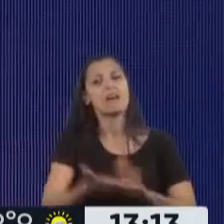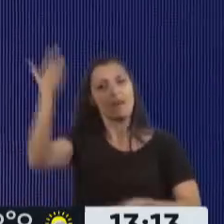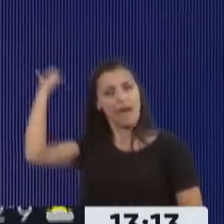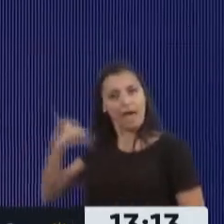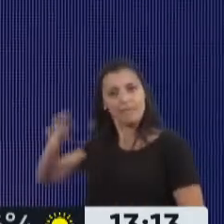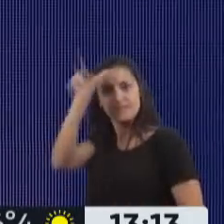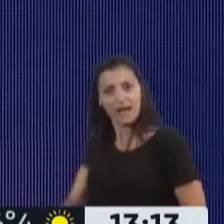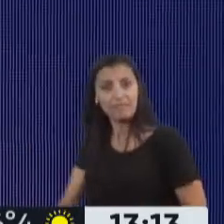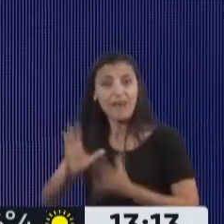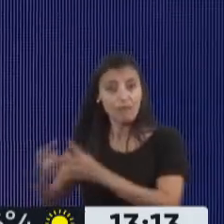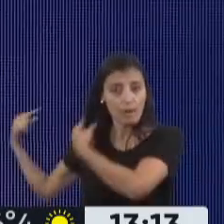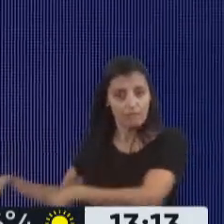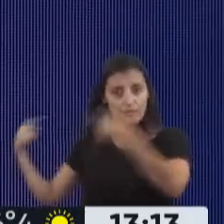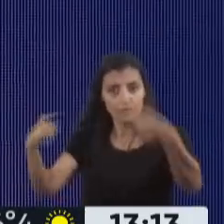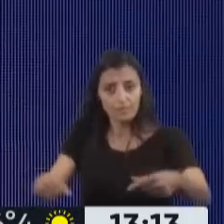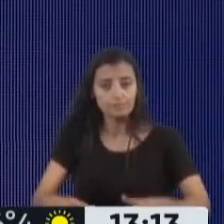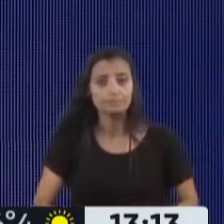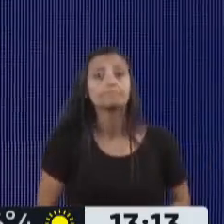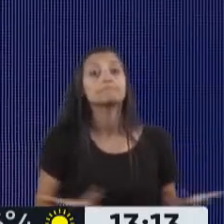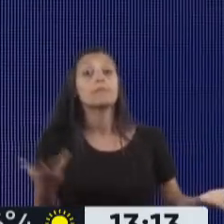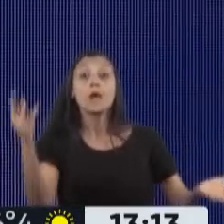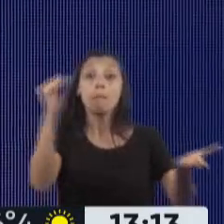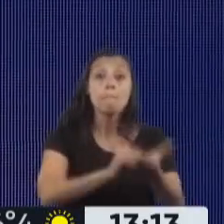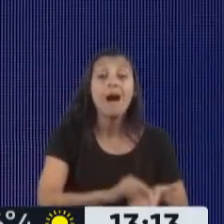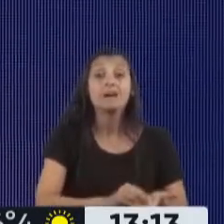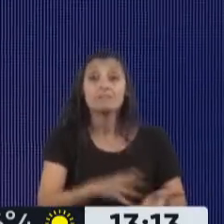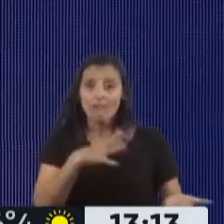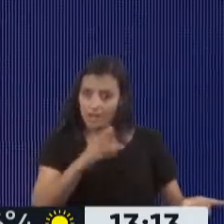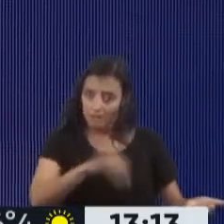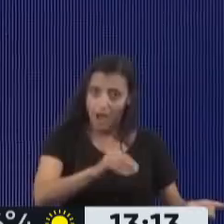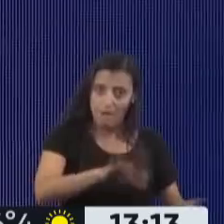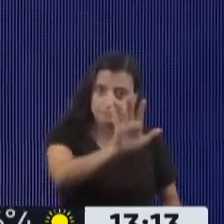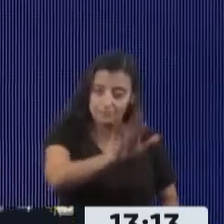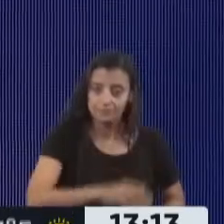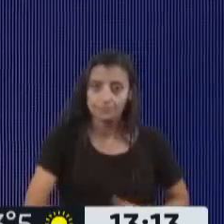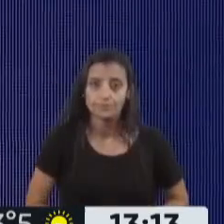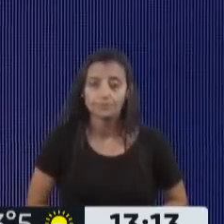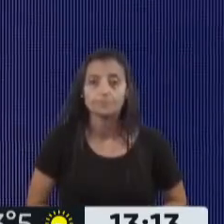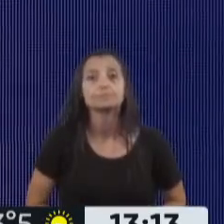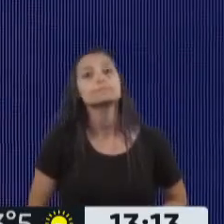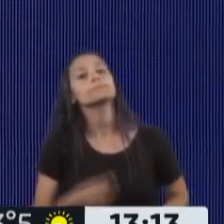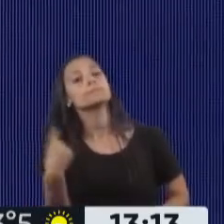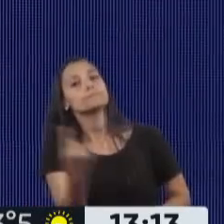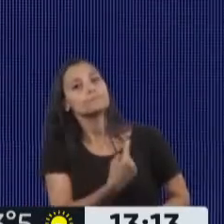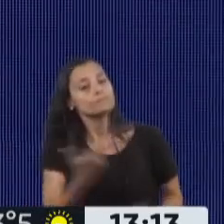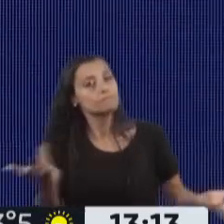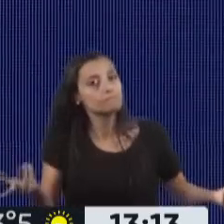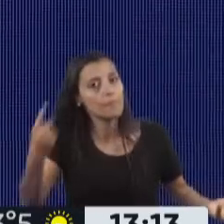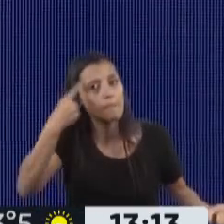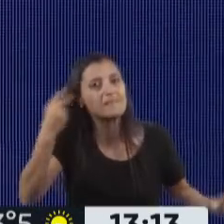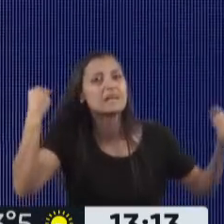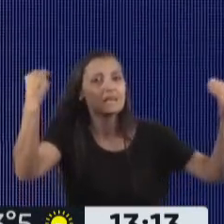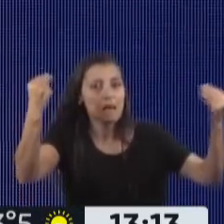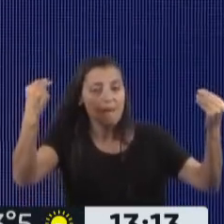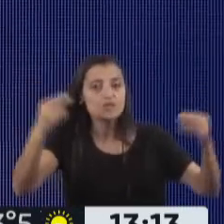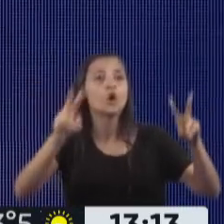argentino. Y como si todo esto fuera poco, uno podría decir, bueno, pero ¿qué pasó en